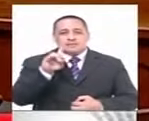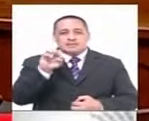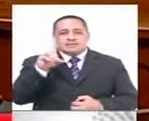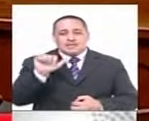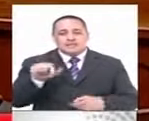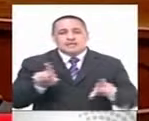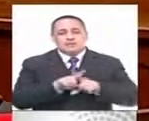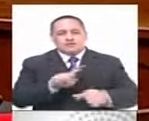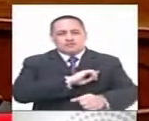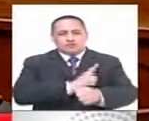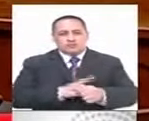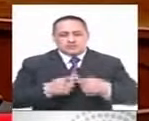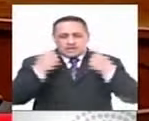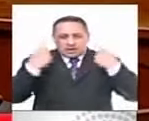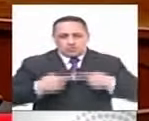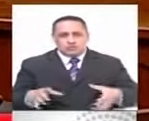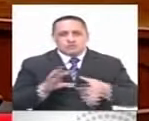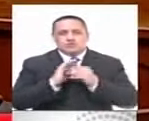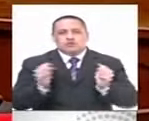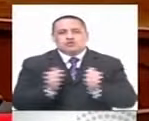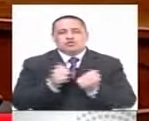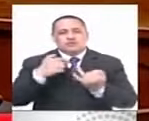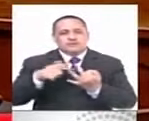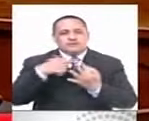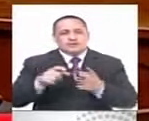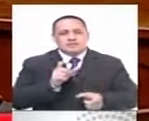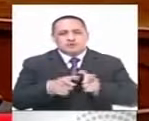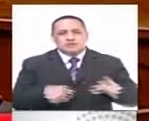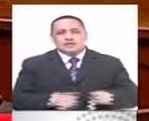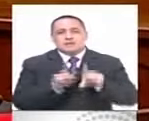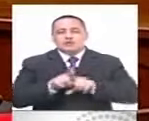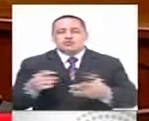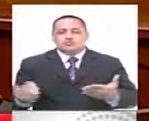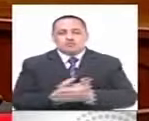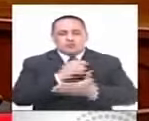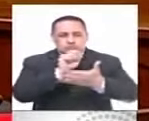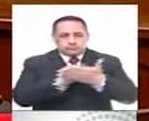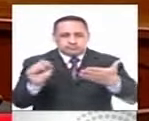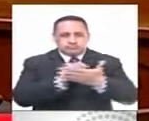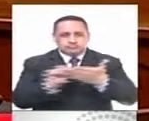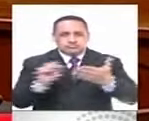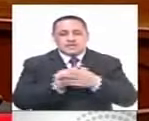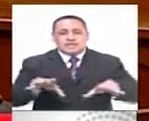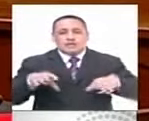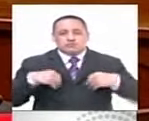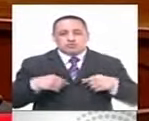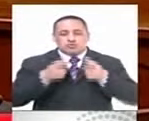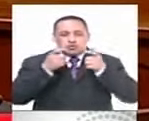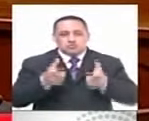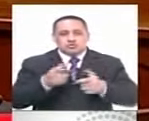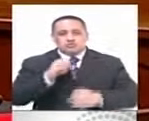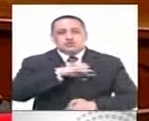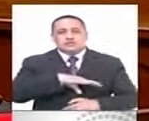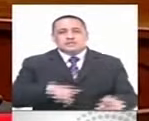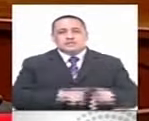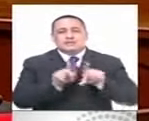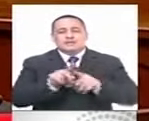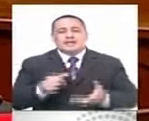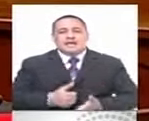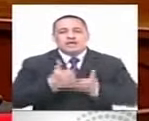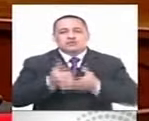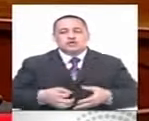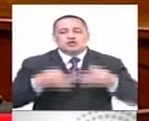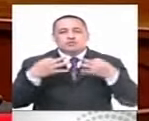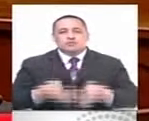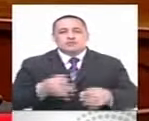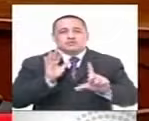fortalecida, acuerdos vinculantes con los productores para un nuevo empadronamiento y la adopción de un control social que ayude al cumplimiento